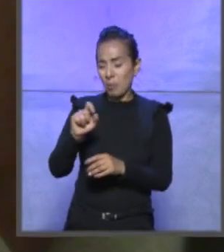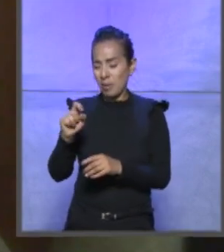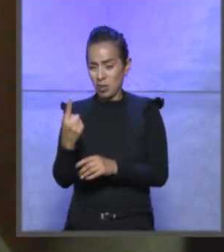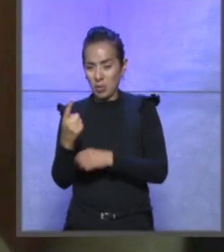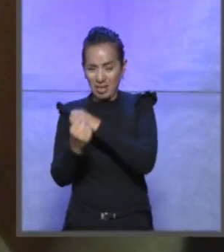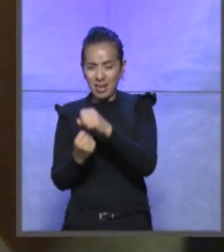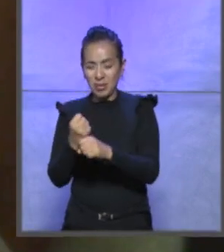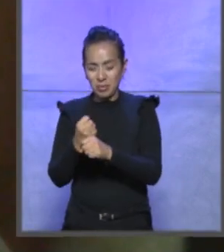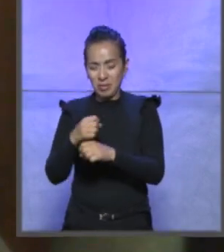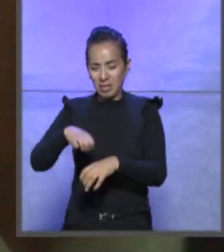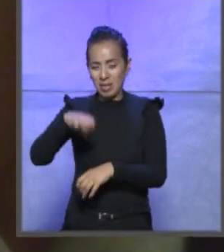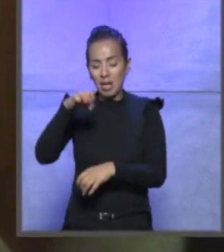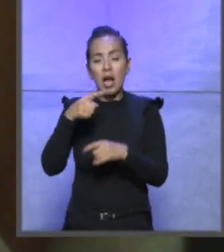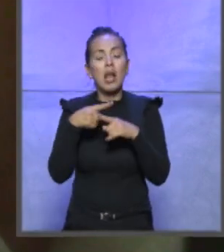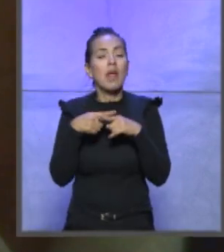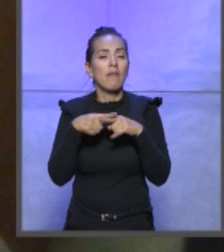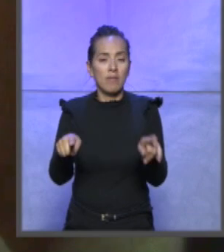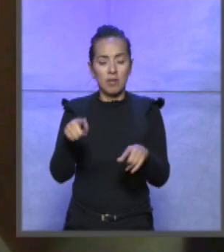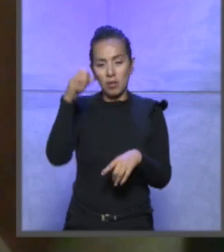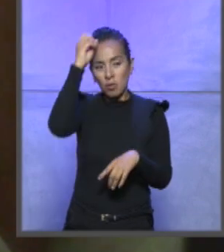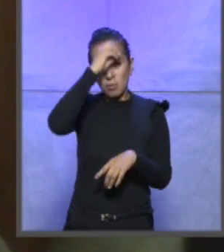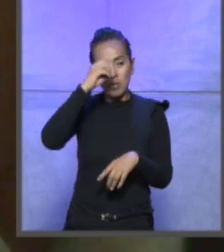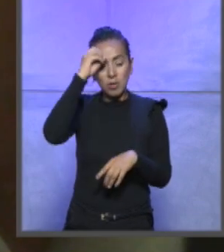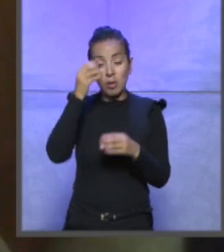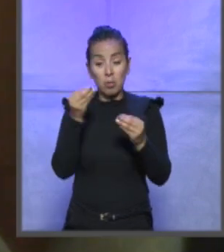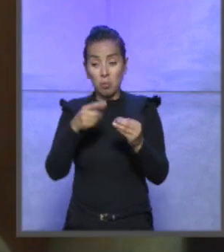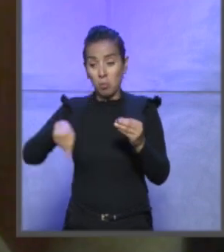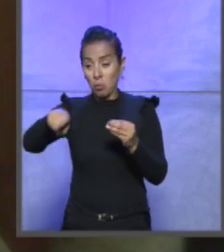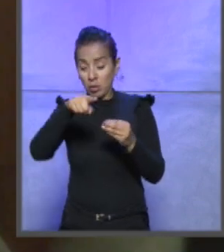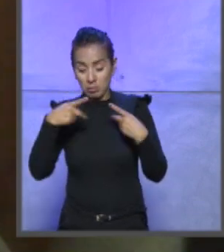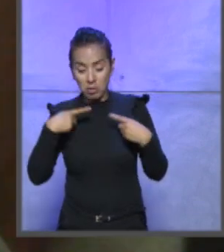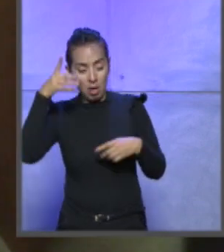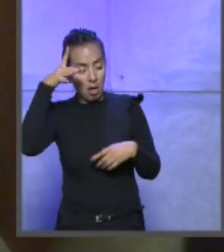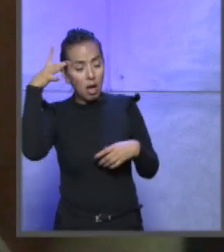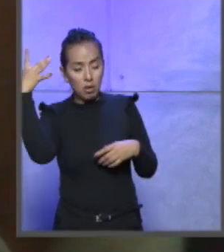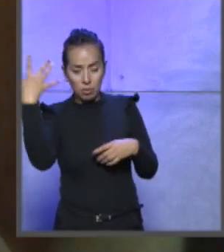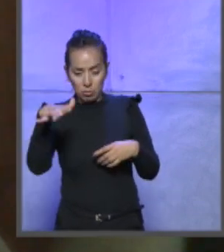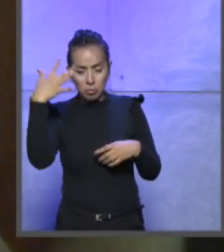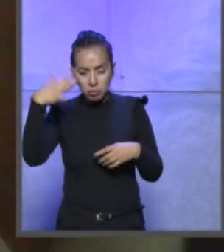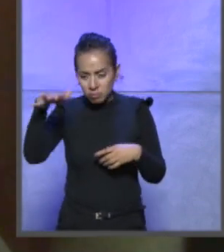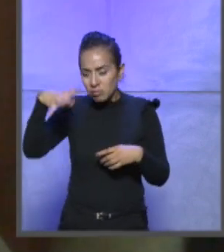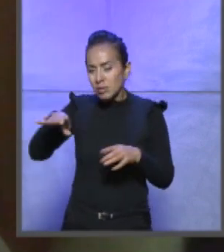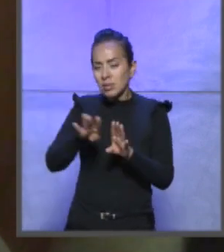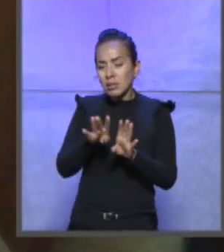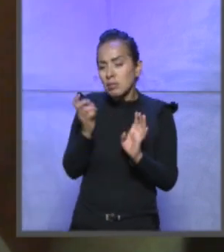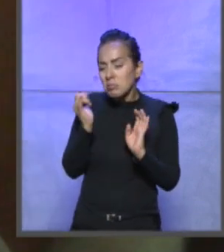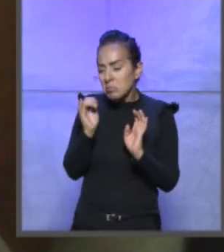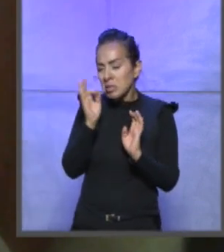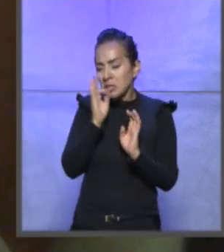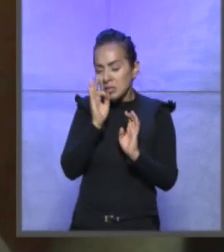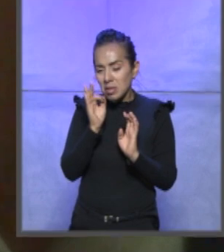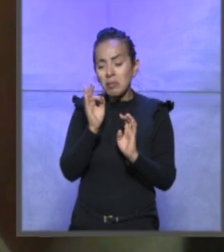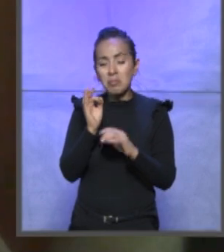18 y 21 años, se pudo ver la diferencia de opiniones que había de muchas personas, adultos principalmente, y